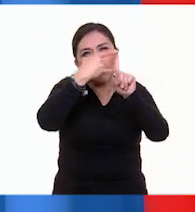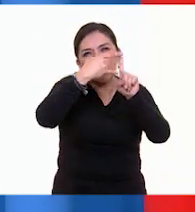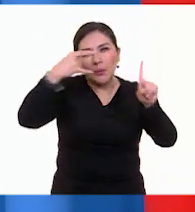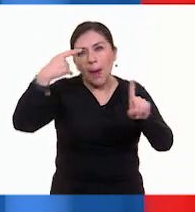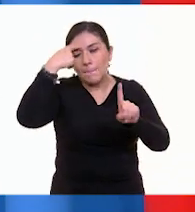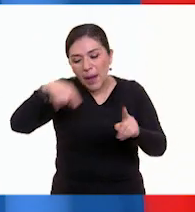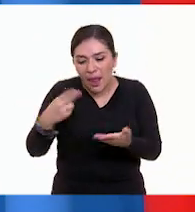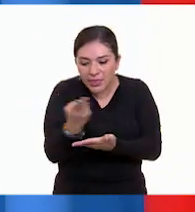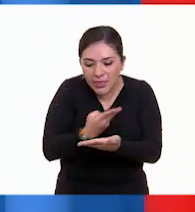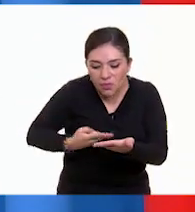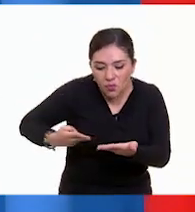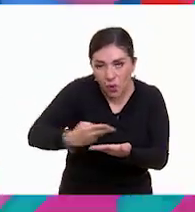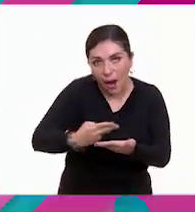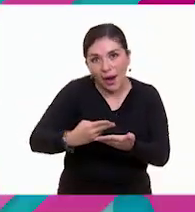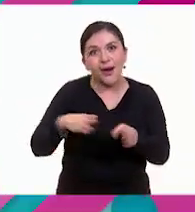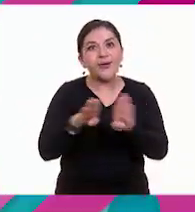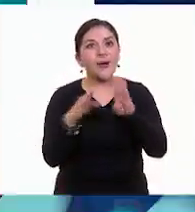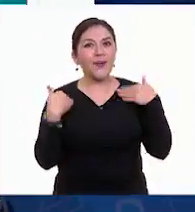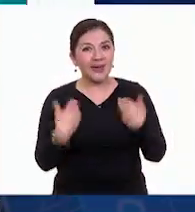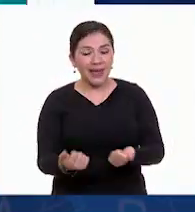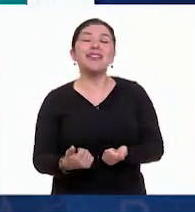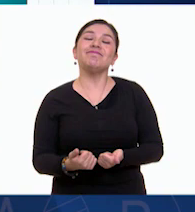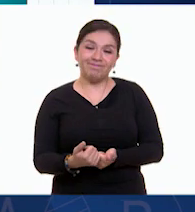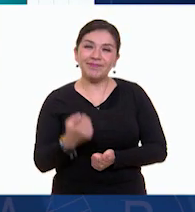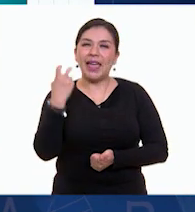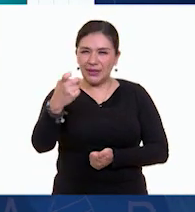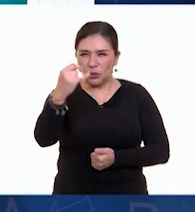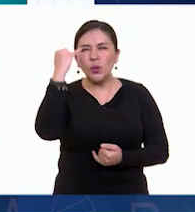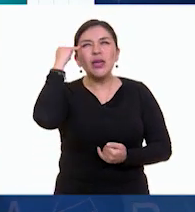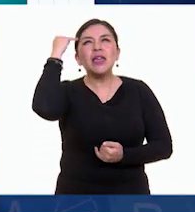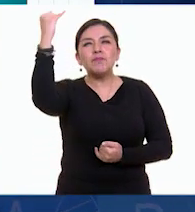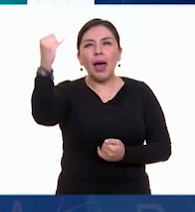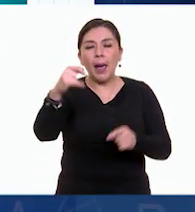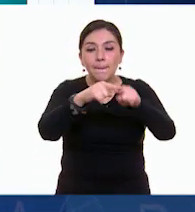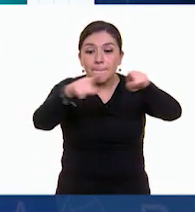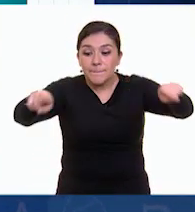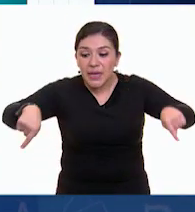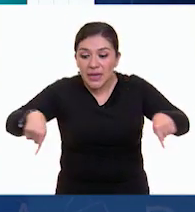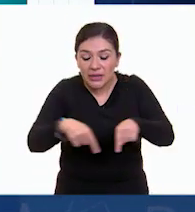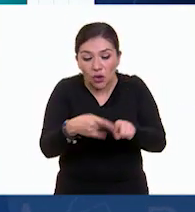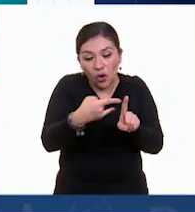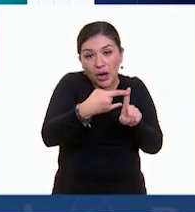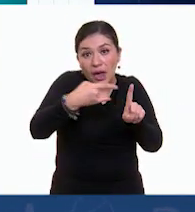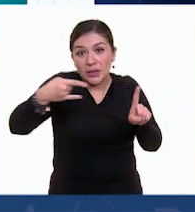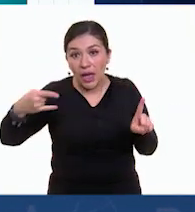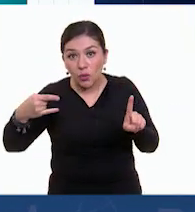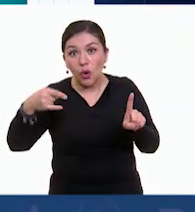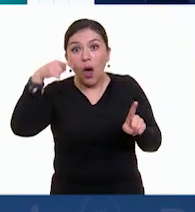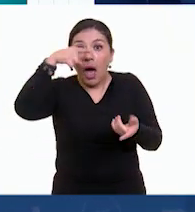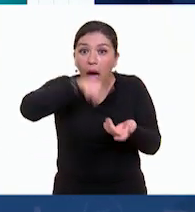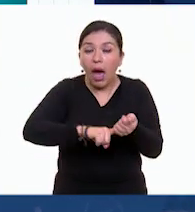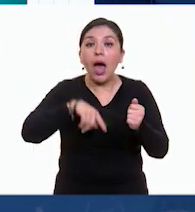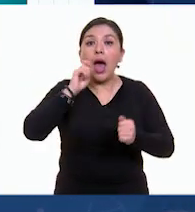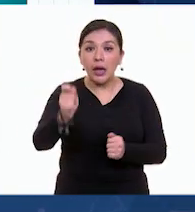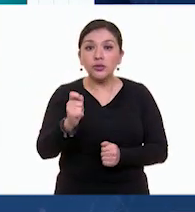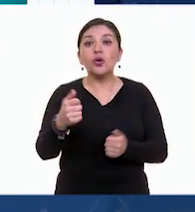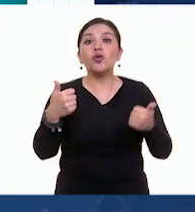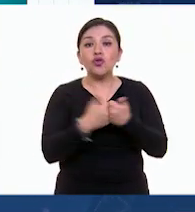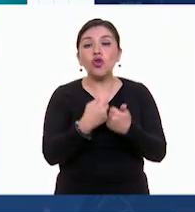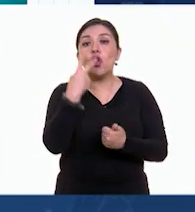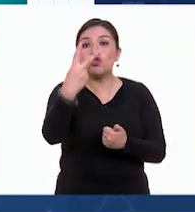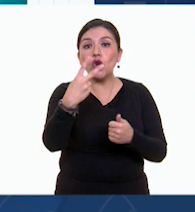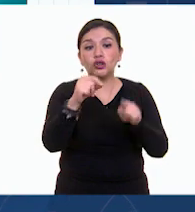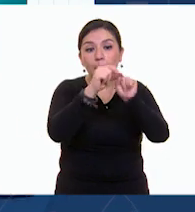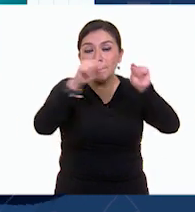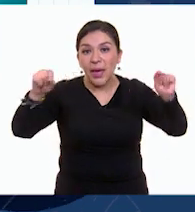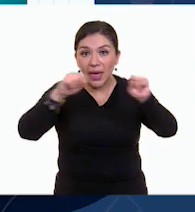para representarlo. Así es, imaginemos un piso de forma rectangular en el cual tenemos dos